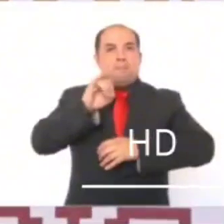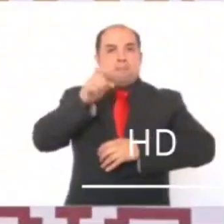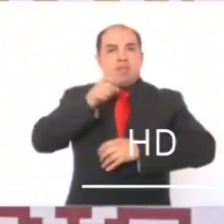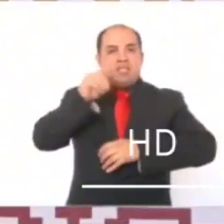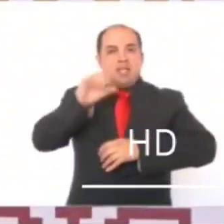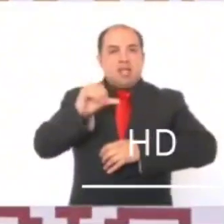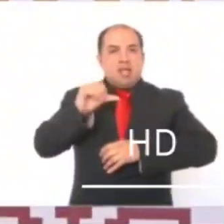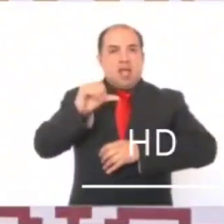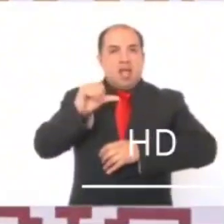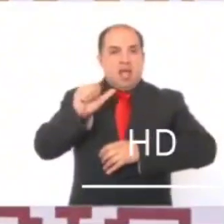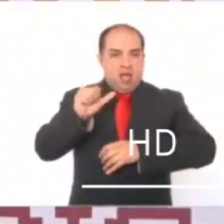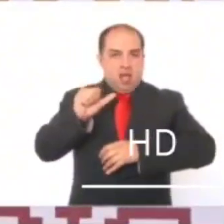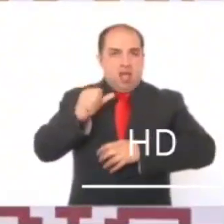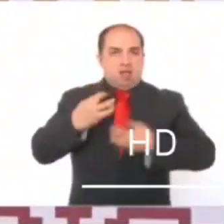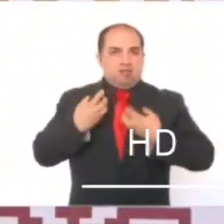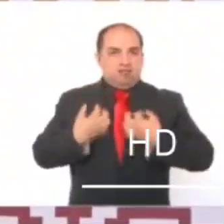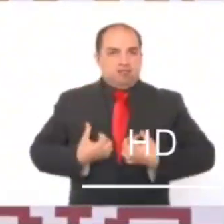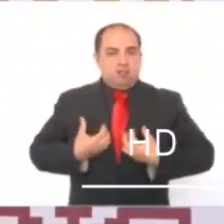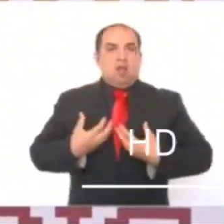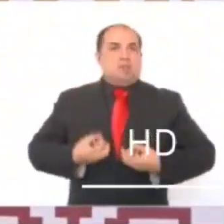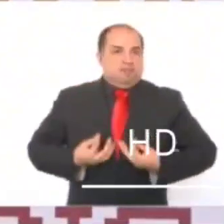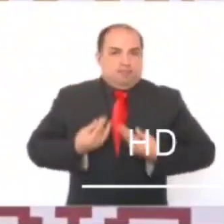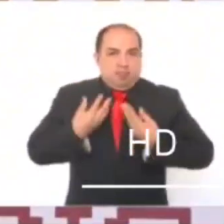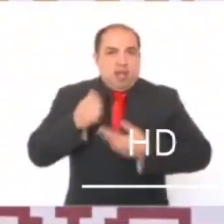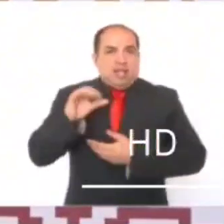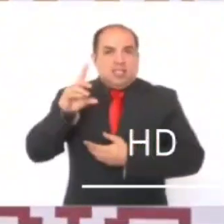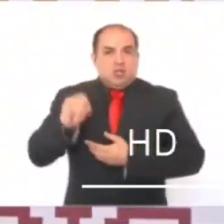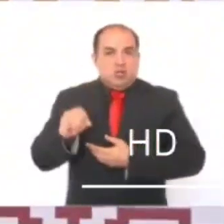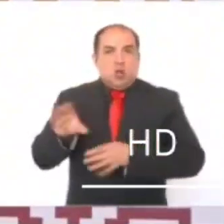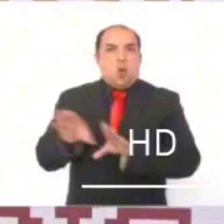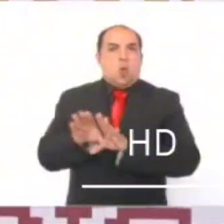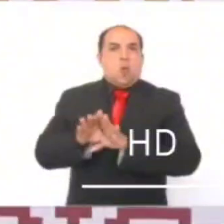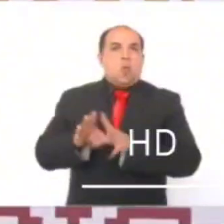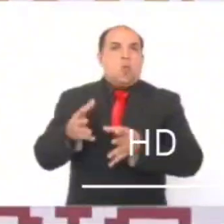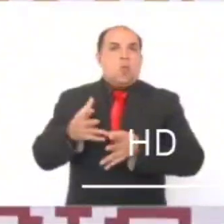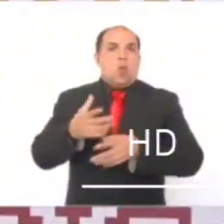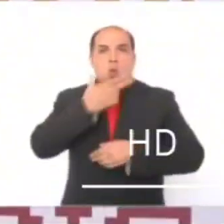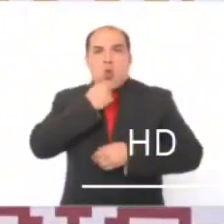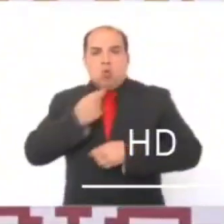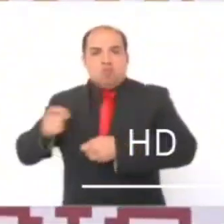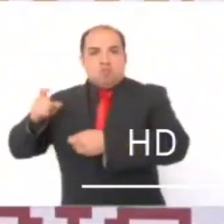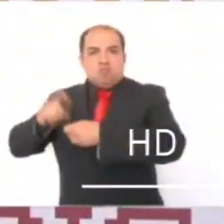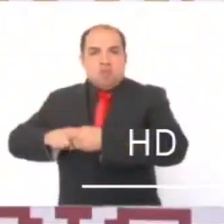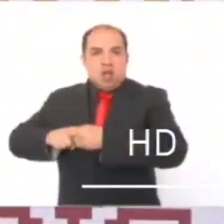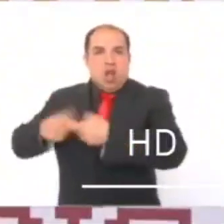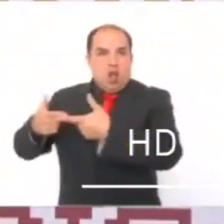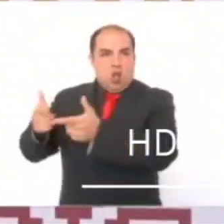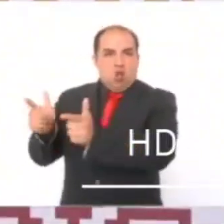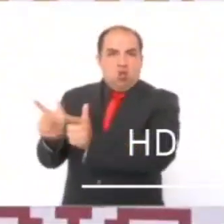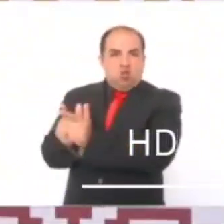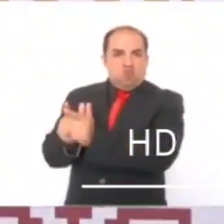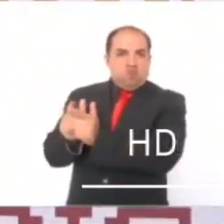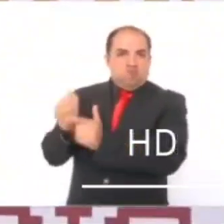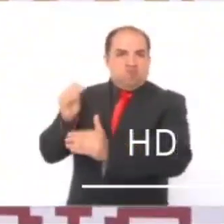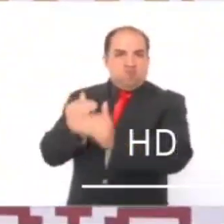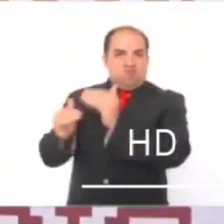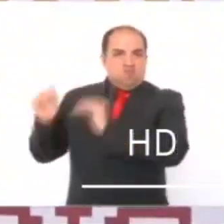ácido, en donde un integrante de la élite fascista intentó matarme.